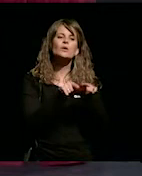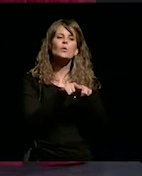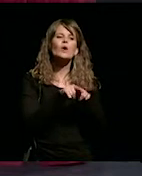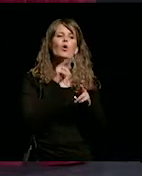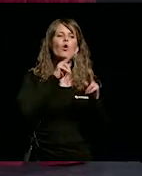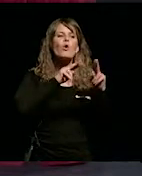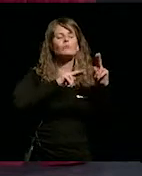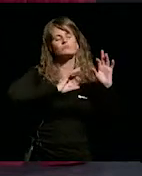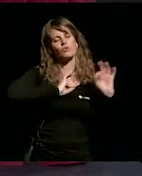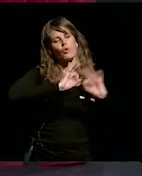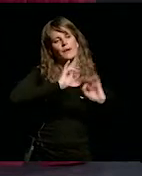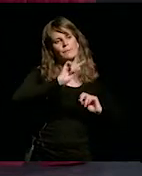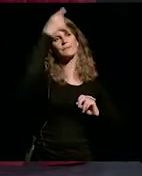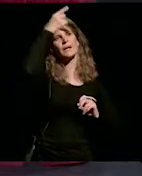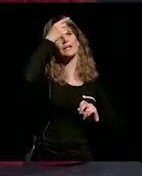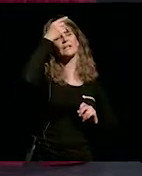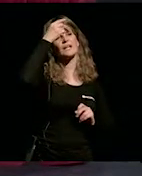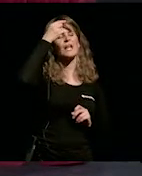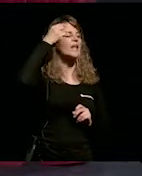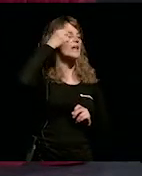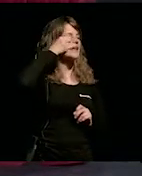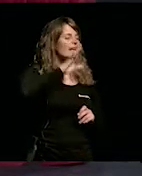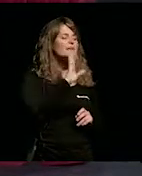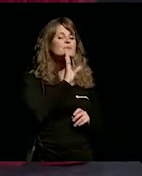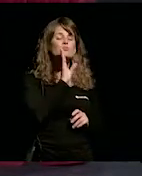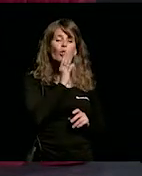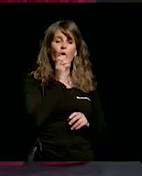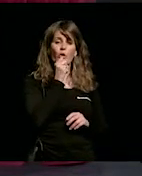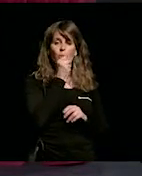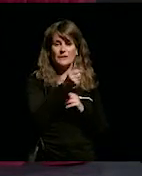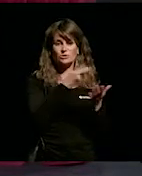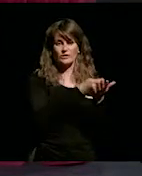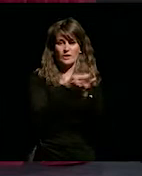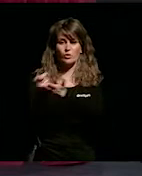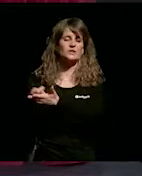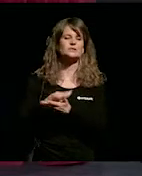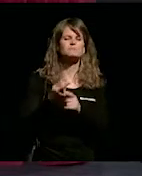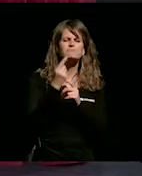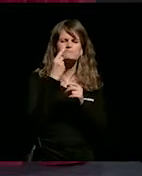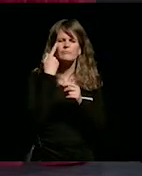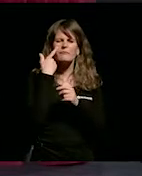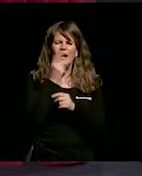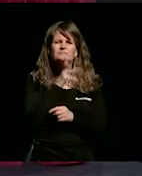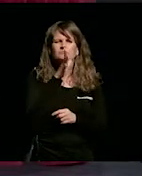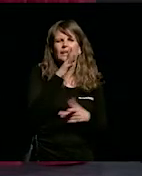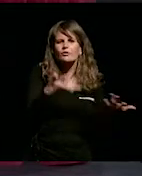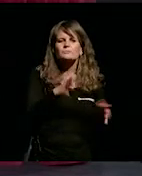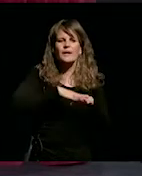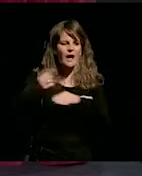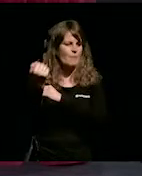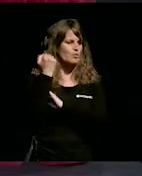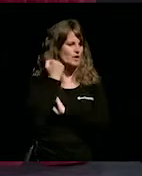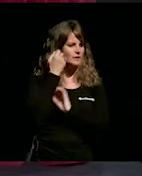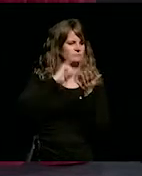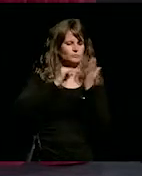como parte central. Queremos que los patrocinadores encuentren razones para apoyarnos. El número uno como, es